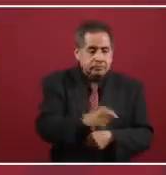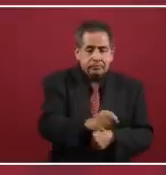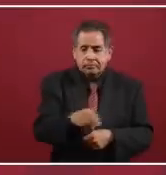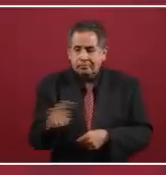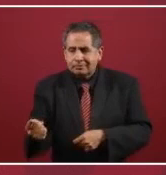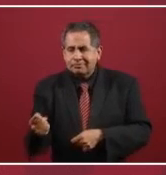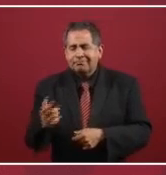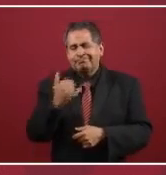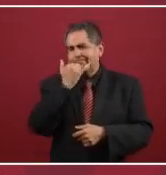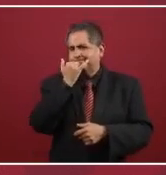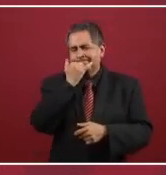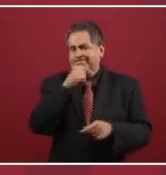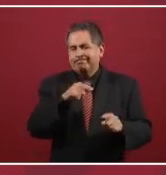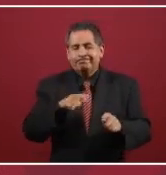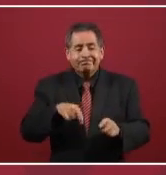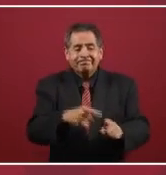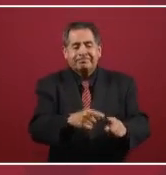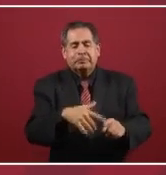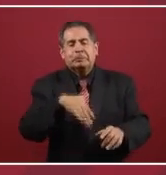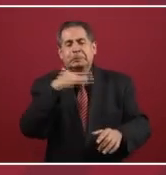está muy echada a perder.